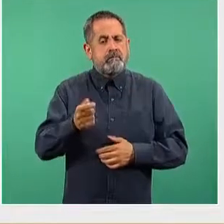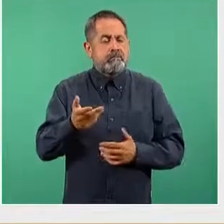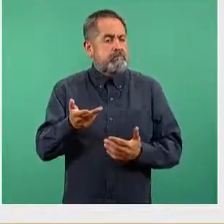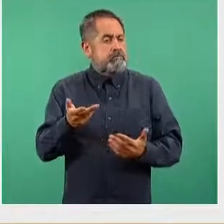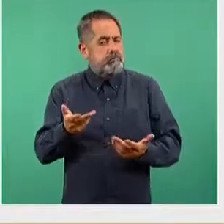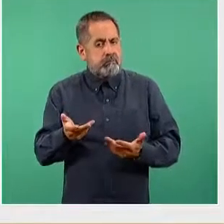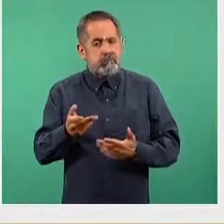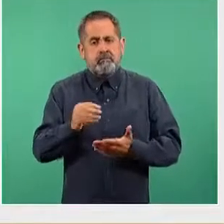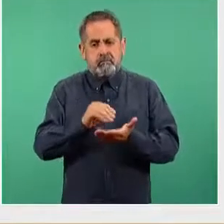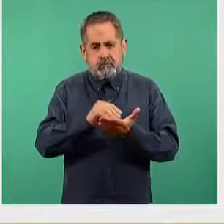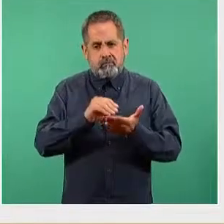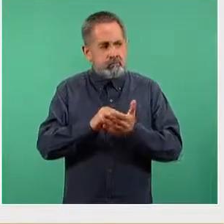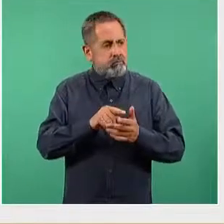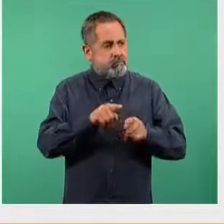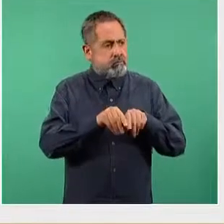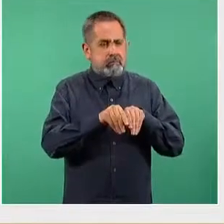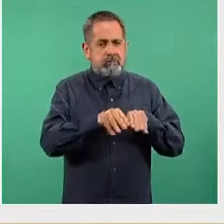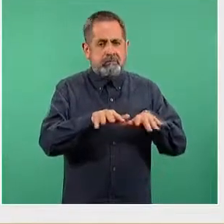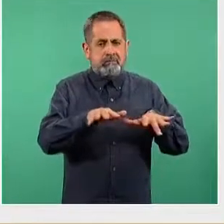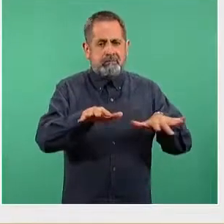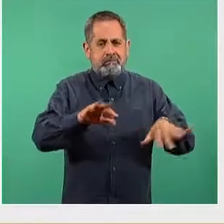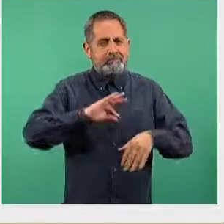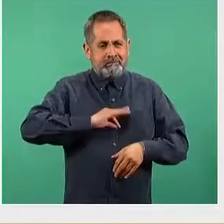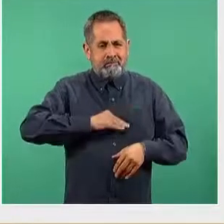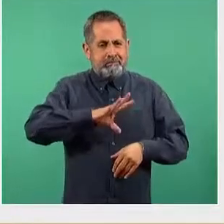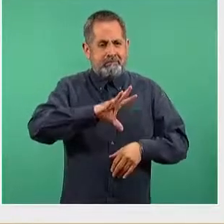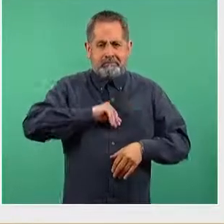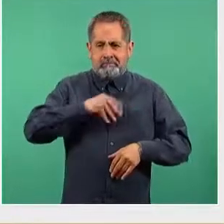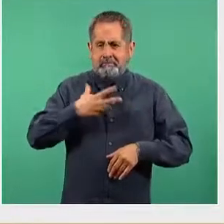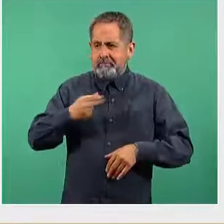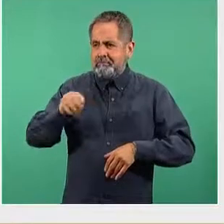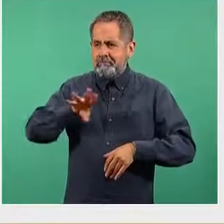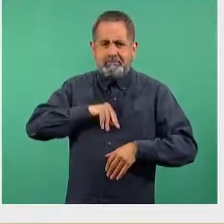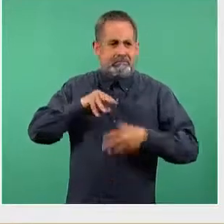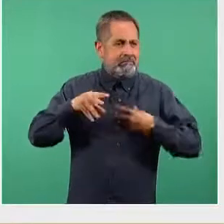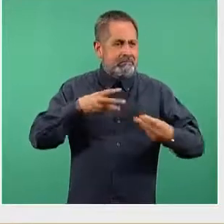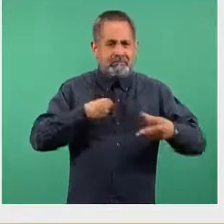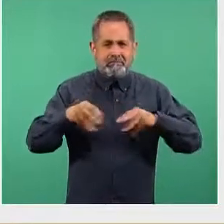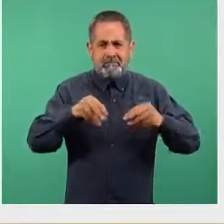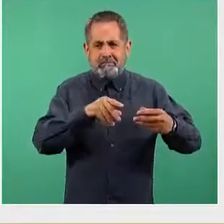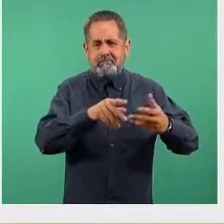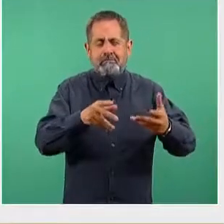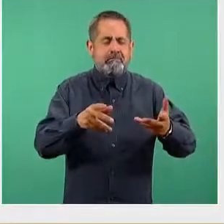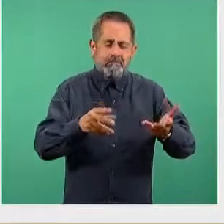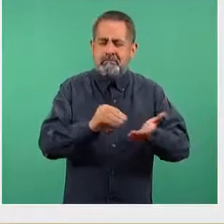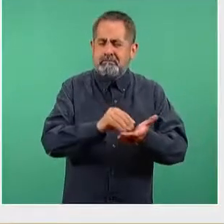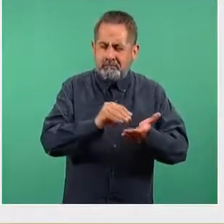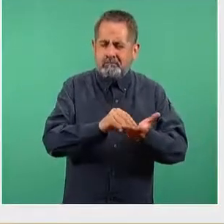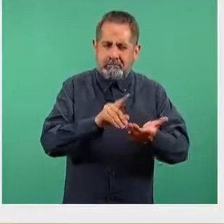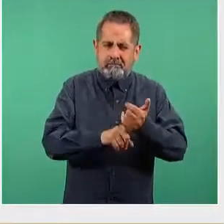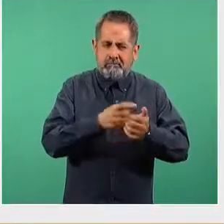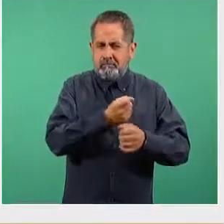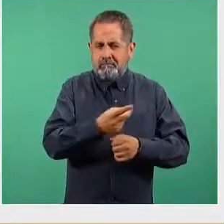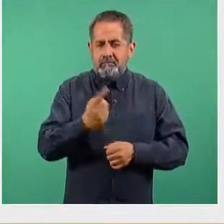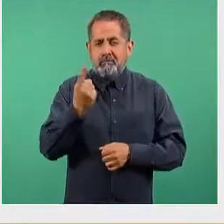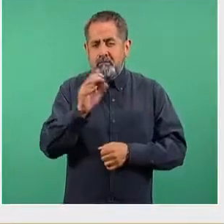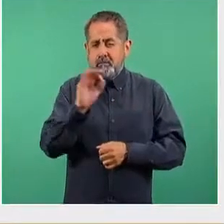seguir produciendo contagios y manteniendo la epidemia activa. Pero así también entonces